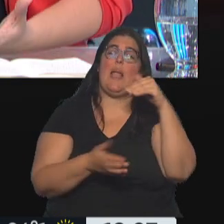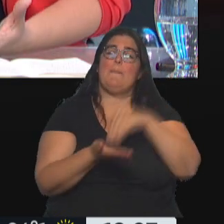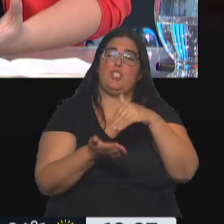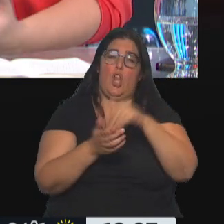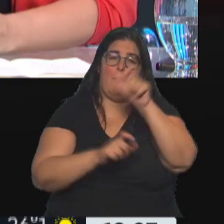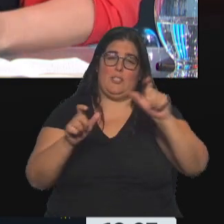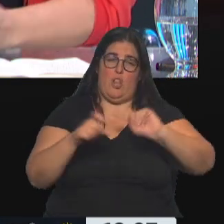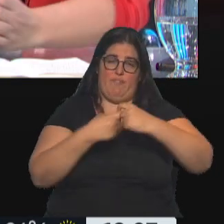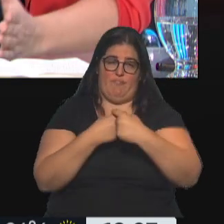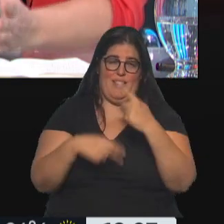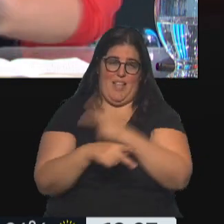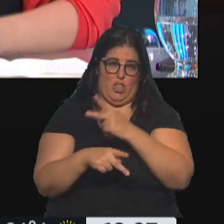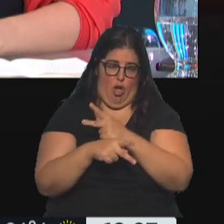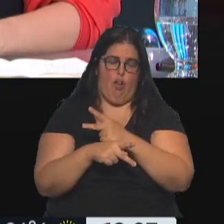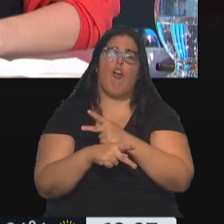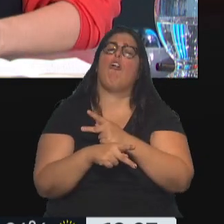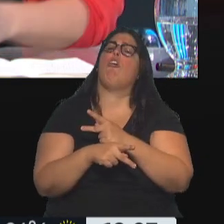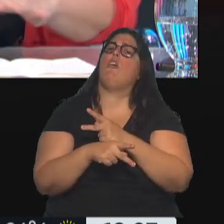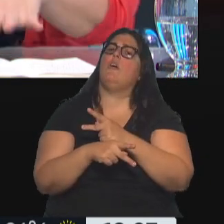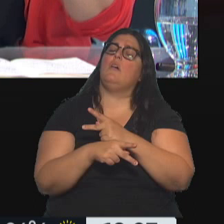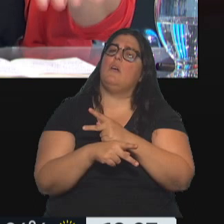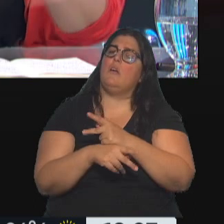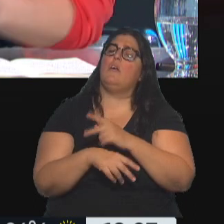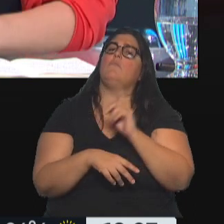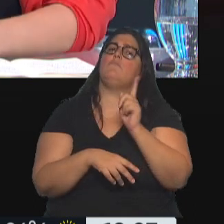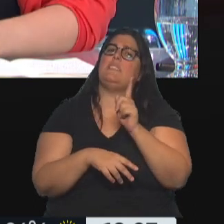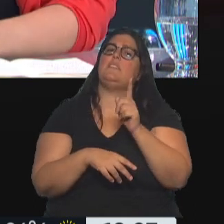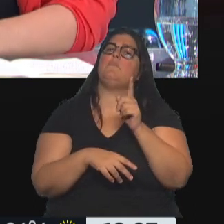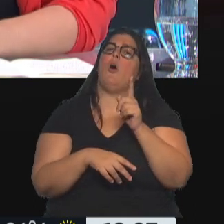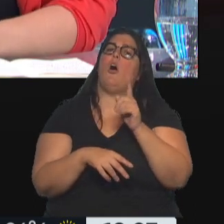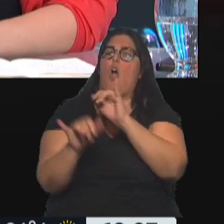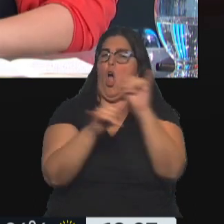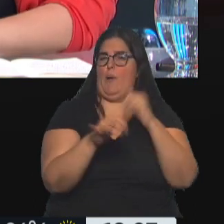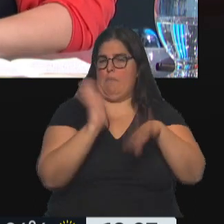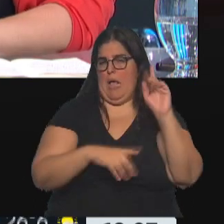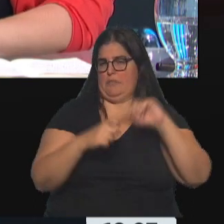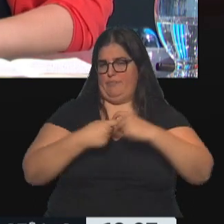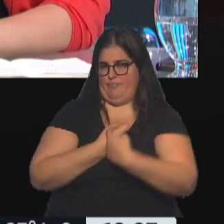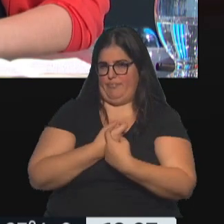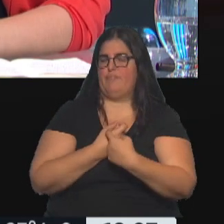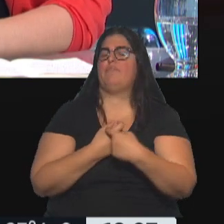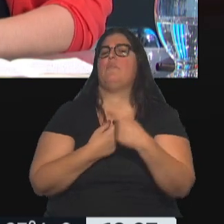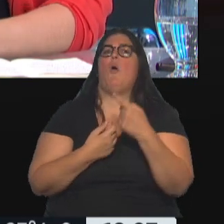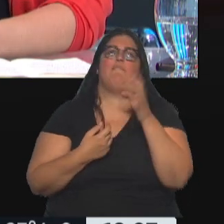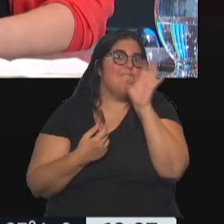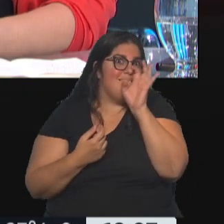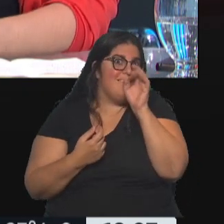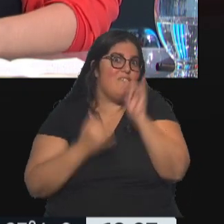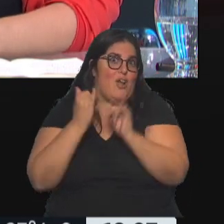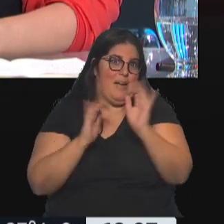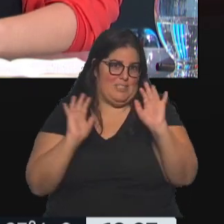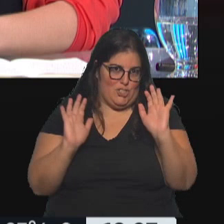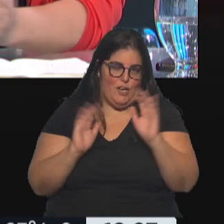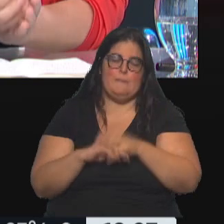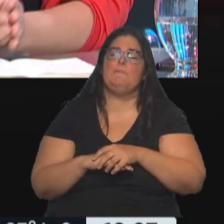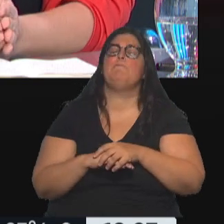y que tiene muchos más usuarios dentro del sector más joven, ¿no? Esto como dato curioso, porque